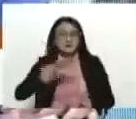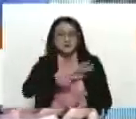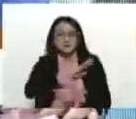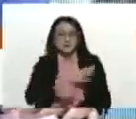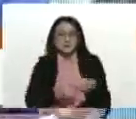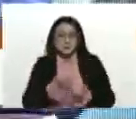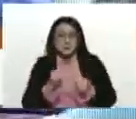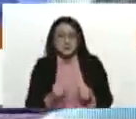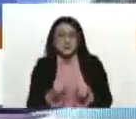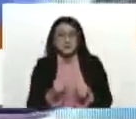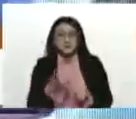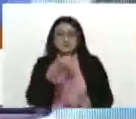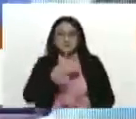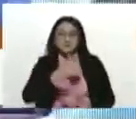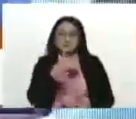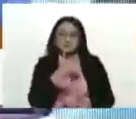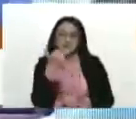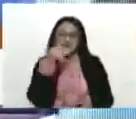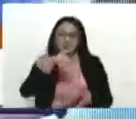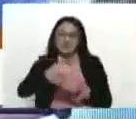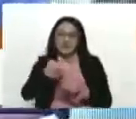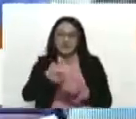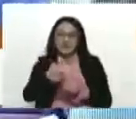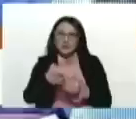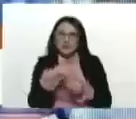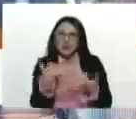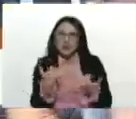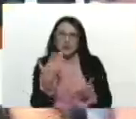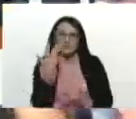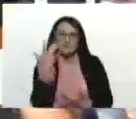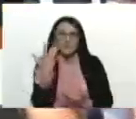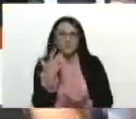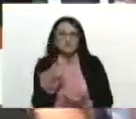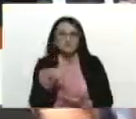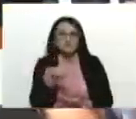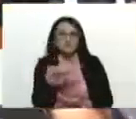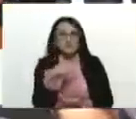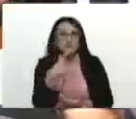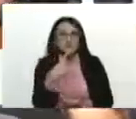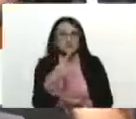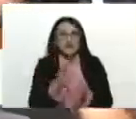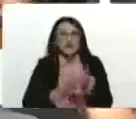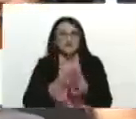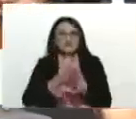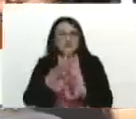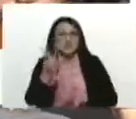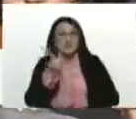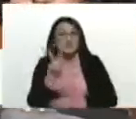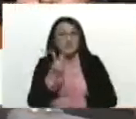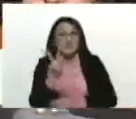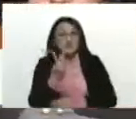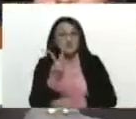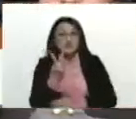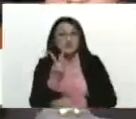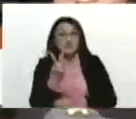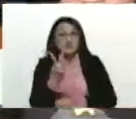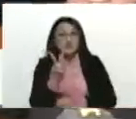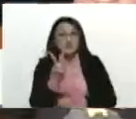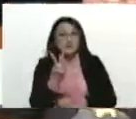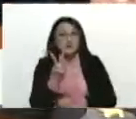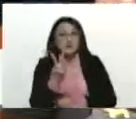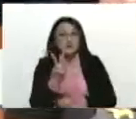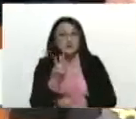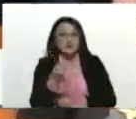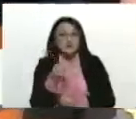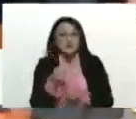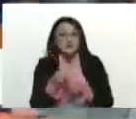fortalecido en la resistencia interna y hoy vemos usted lo decía crecimiento en Venezuela sin